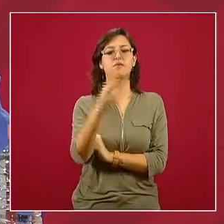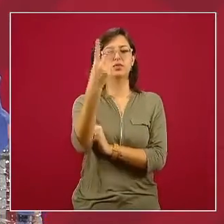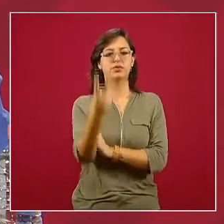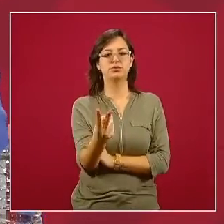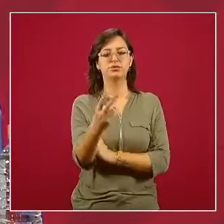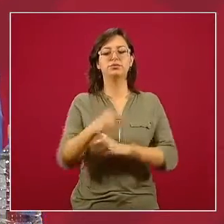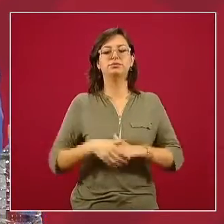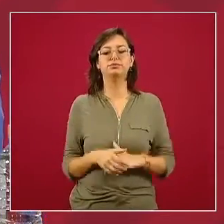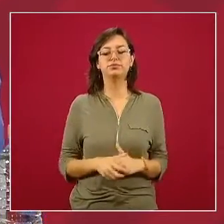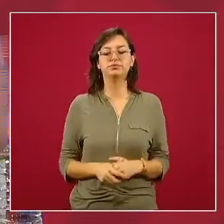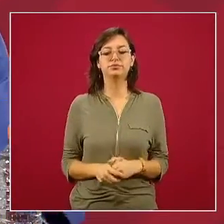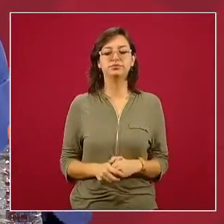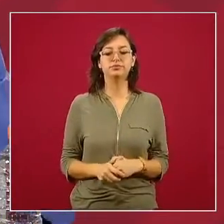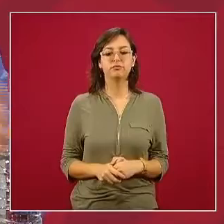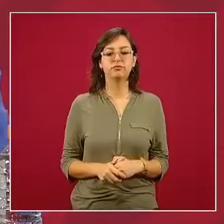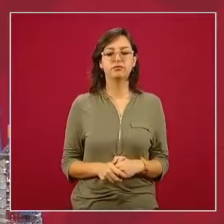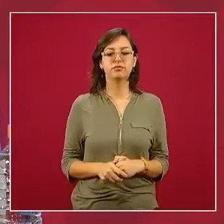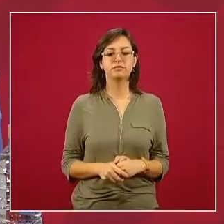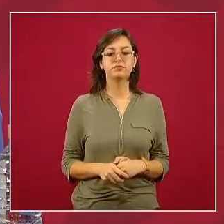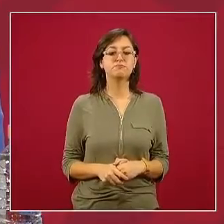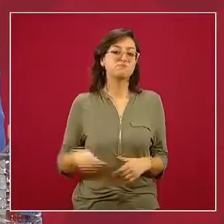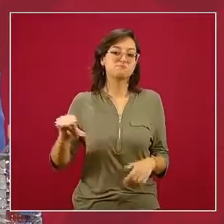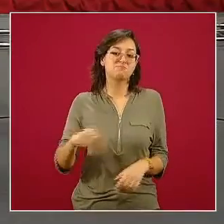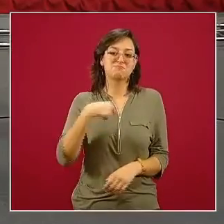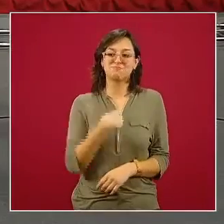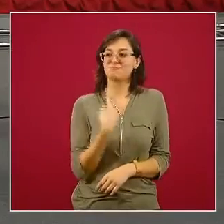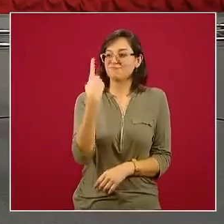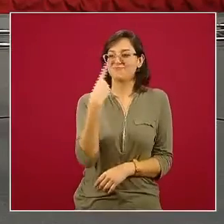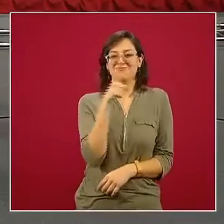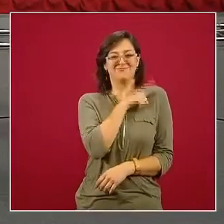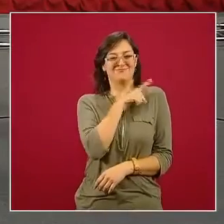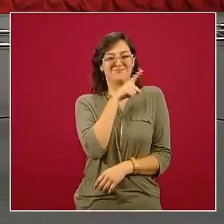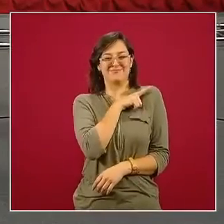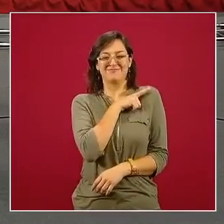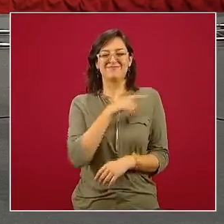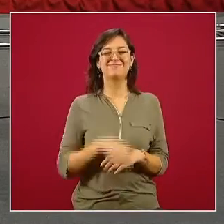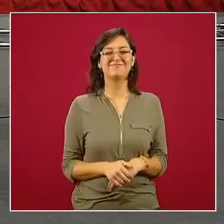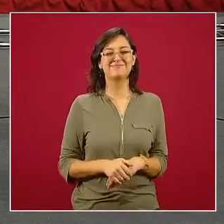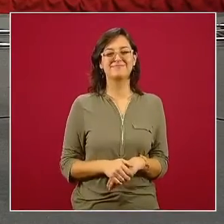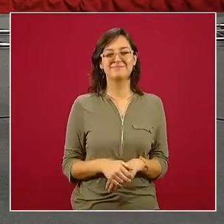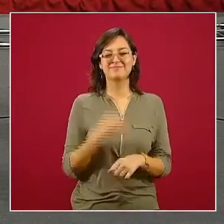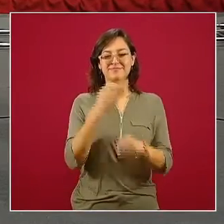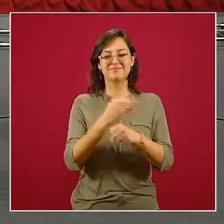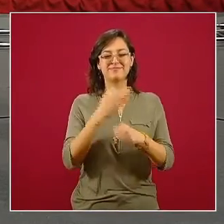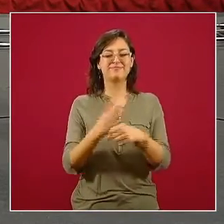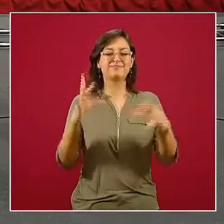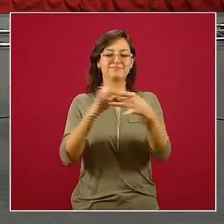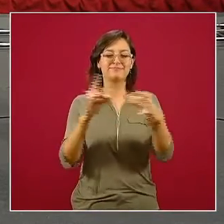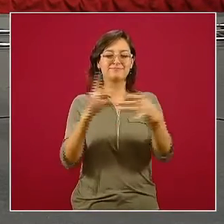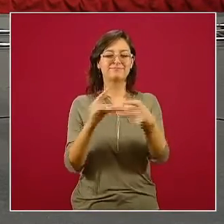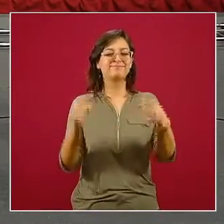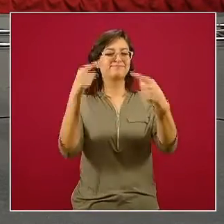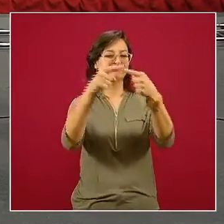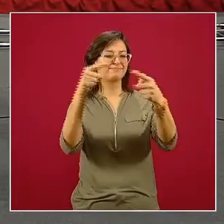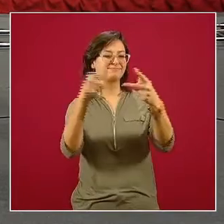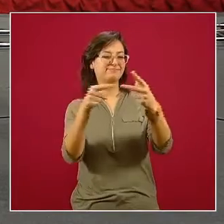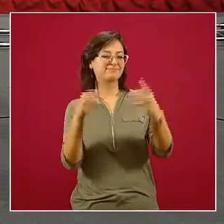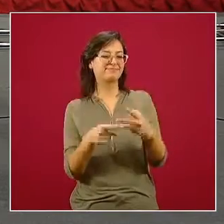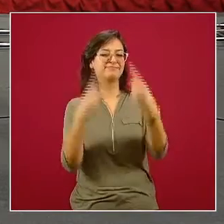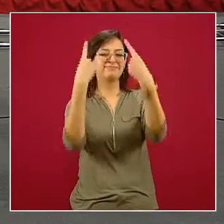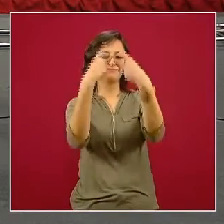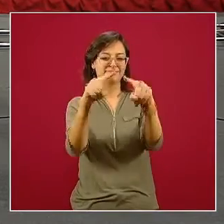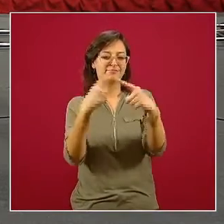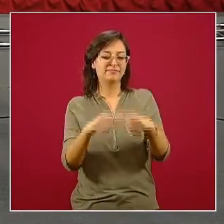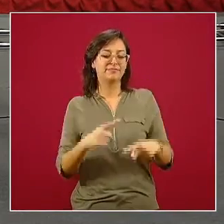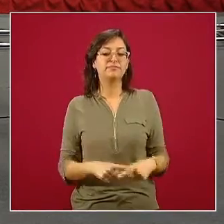Hoy estoy yo nada más y me voy a centrar en varias cosas. El informe